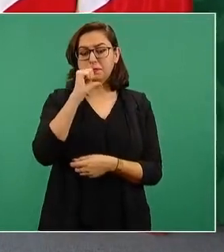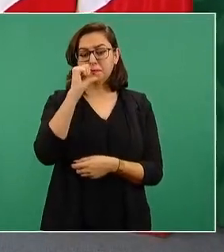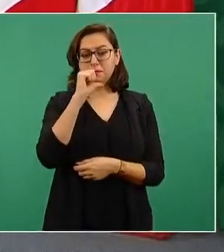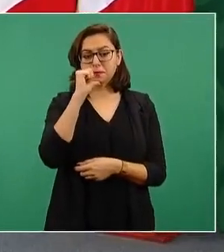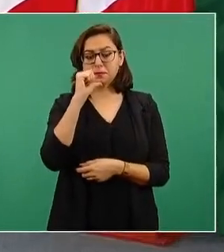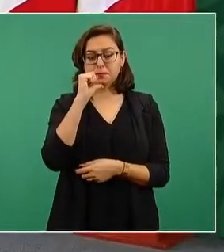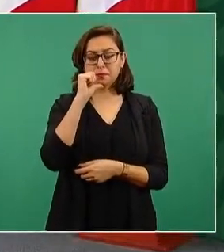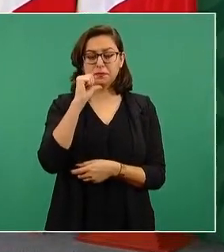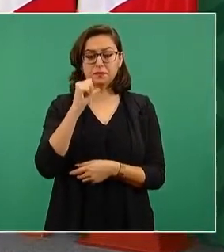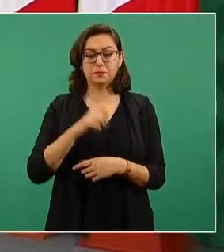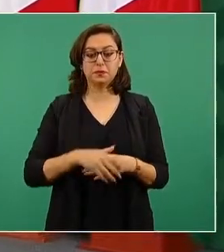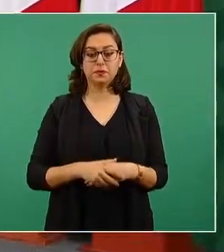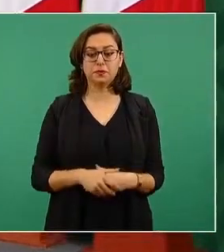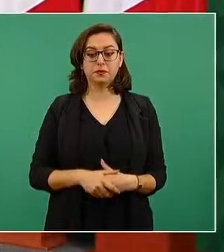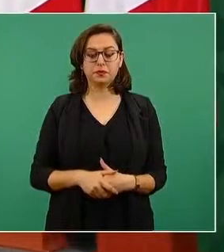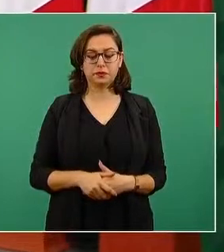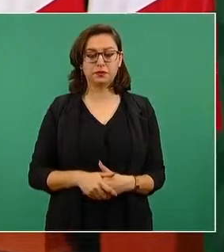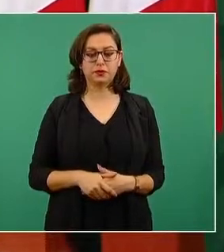También